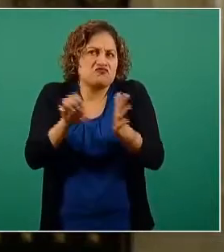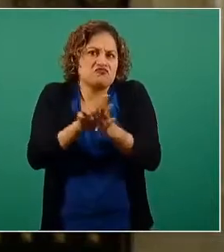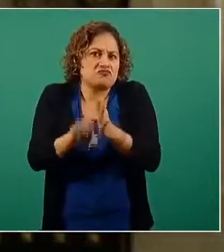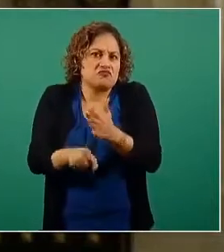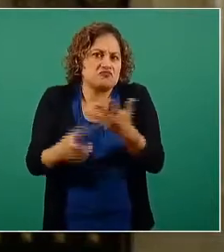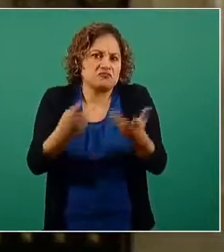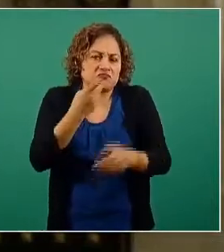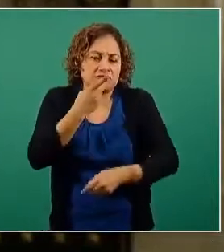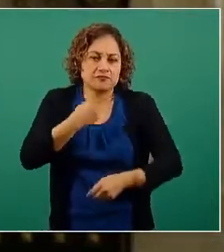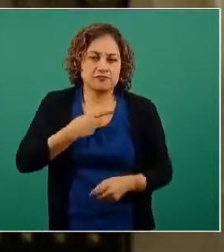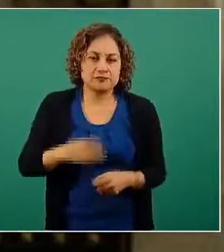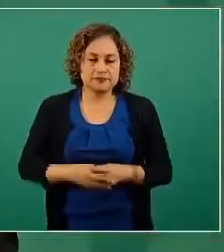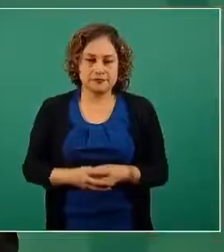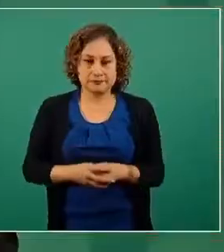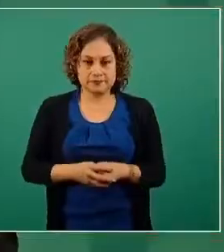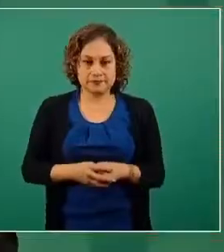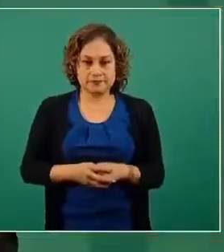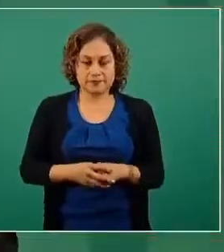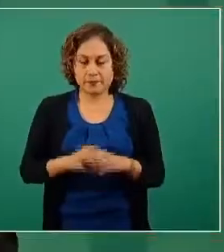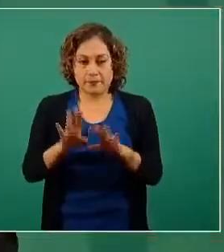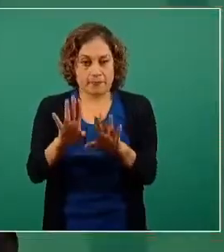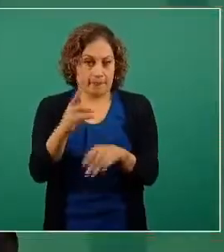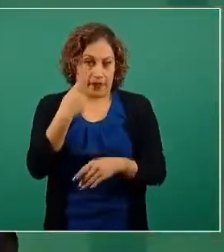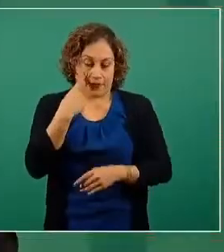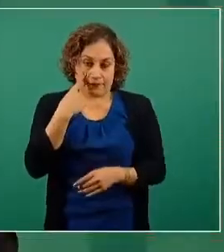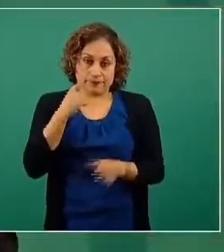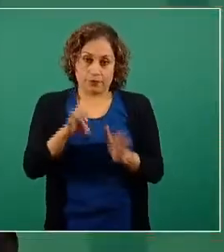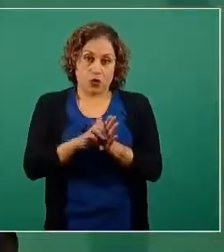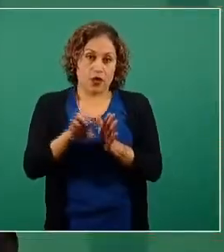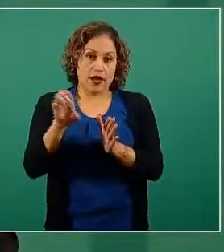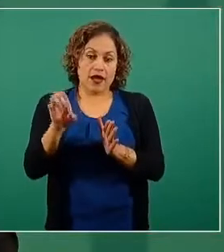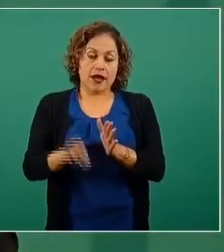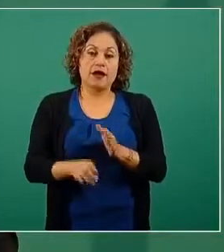organismo? Bueno, más bien, en este caso no